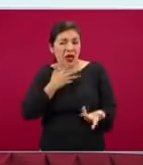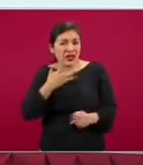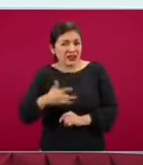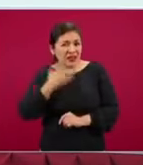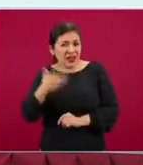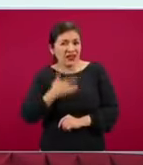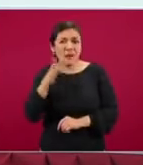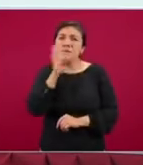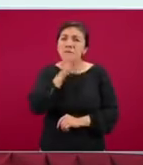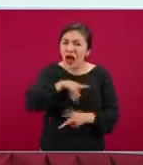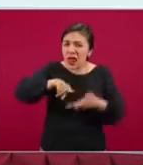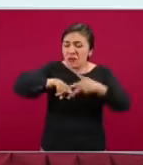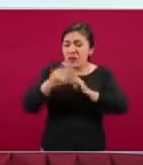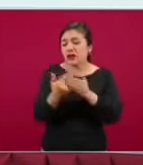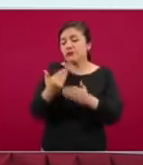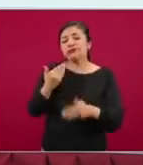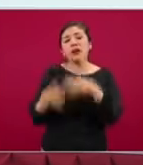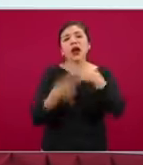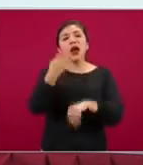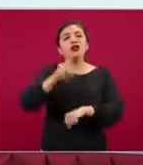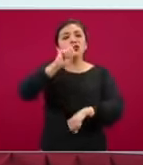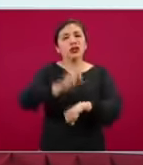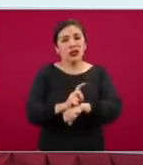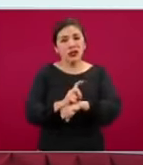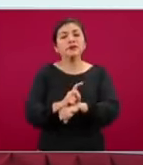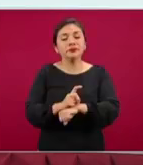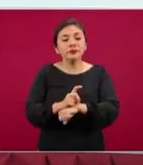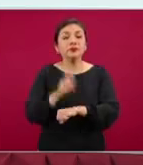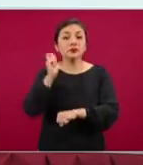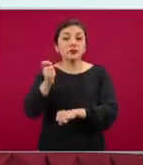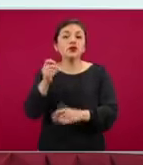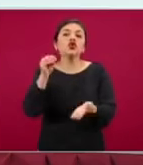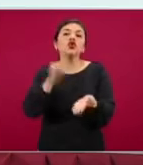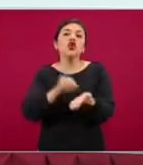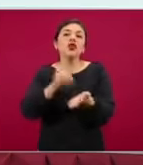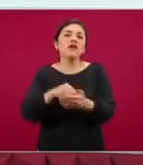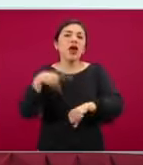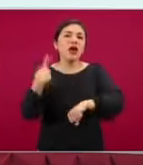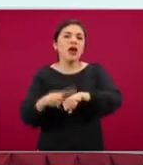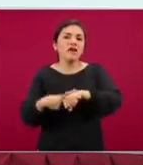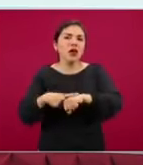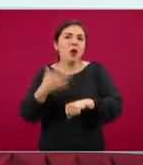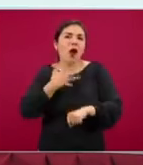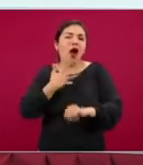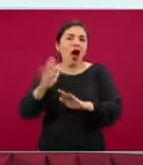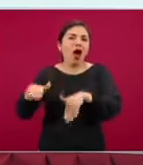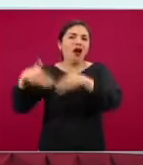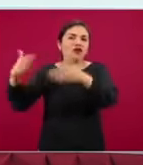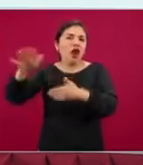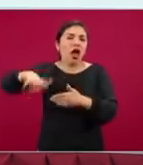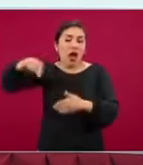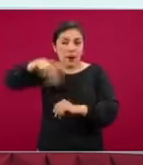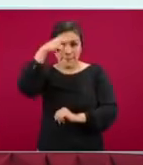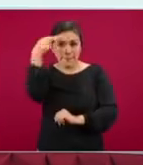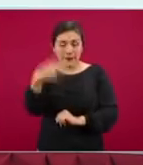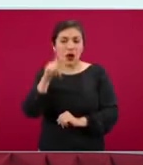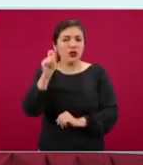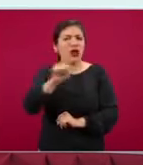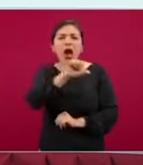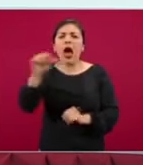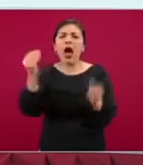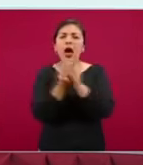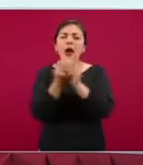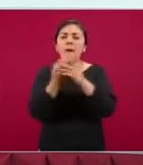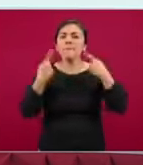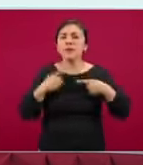con signos y síntomas en los últimos 14 días y que por lo tanto representan la epidemia activa en México, es decir, son las personas